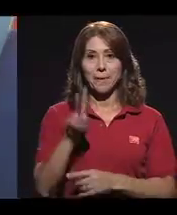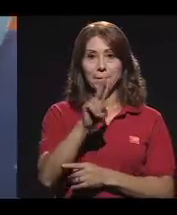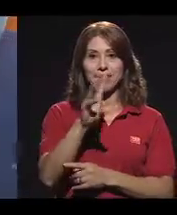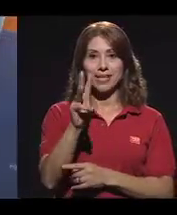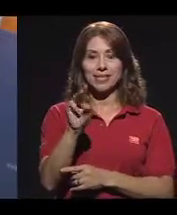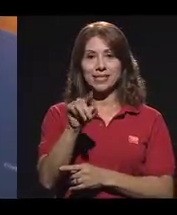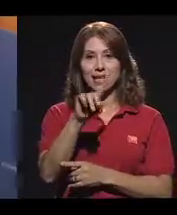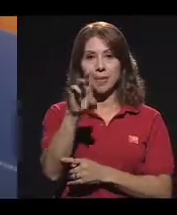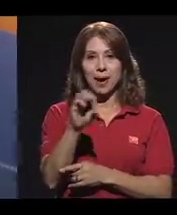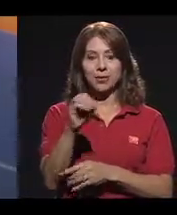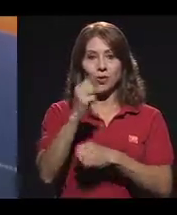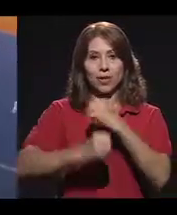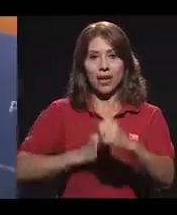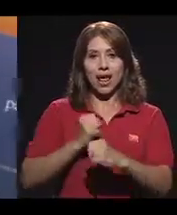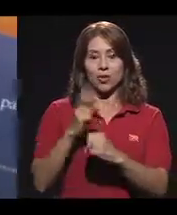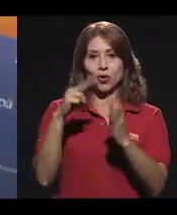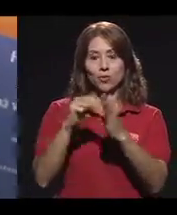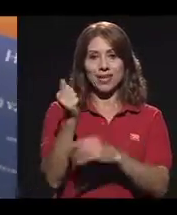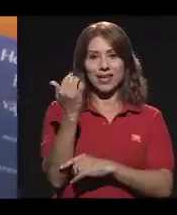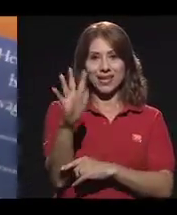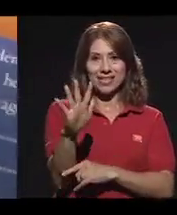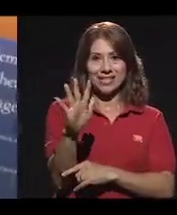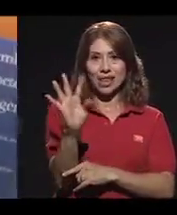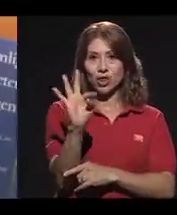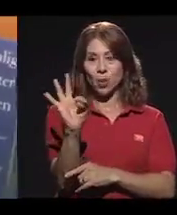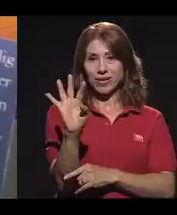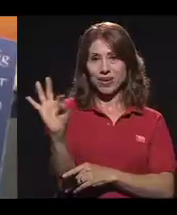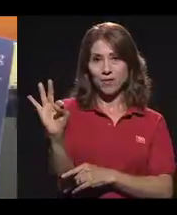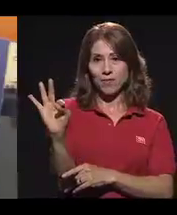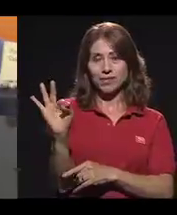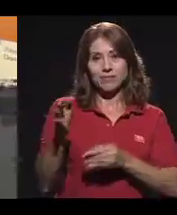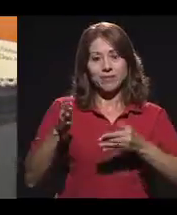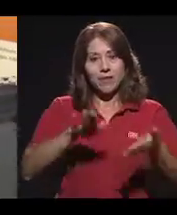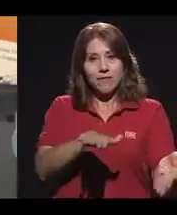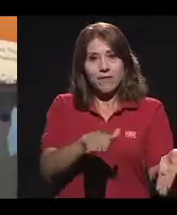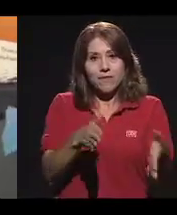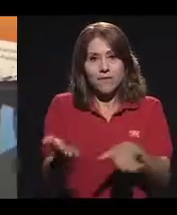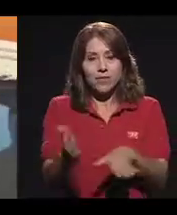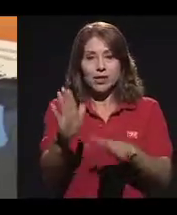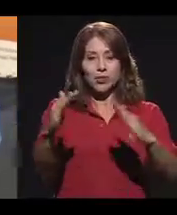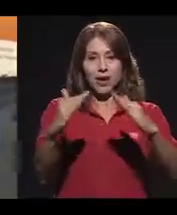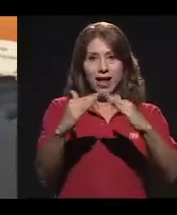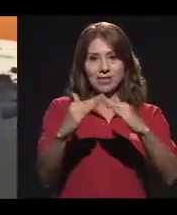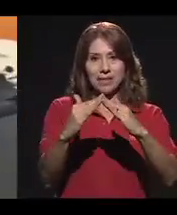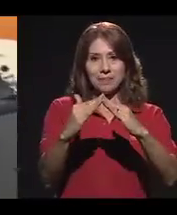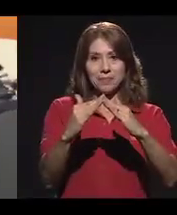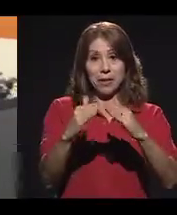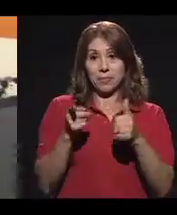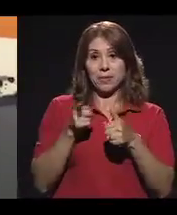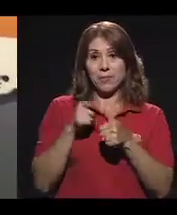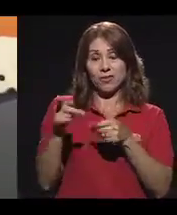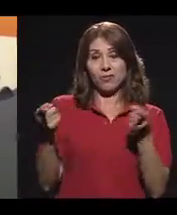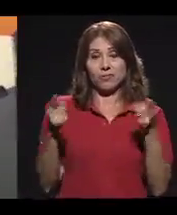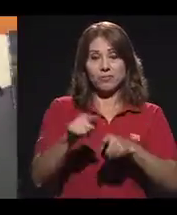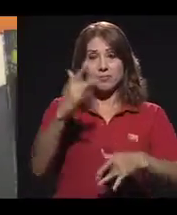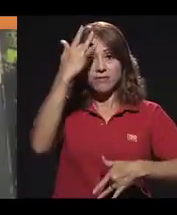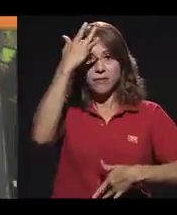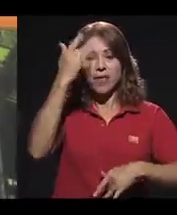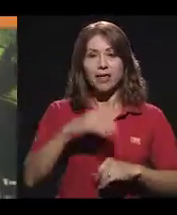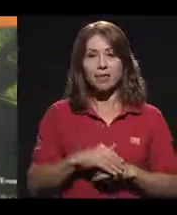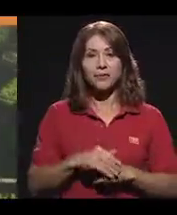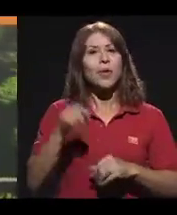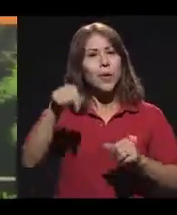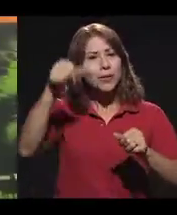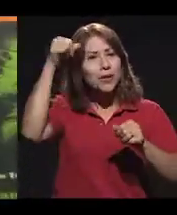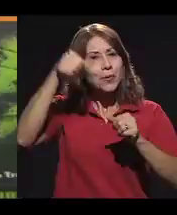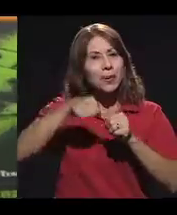El 26 de marzo del 2015, Tomas Tranströmer falleció en su casa en Estocolmo, después de una breve enfermedad.